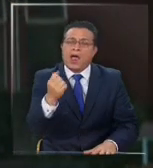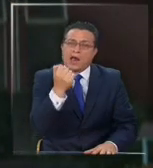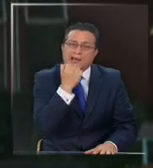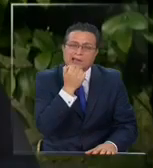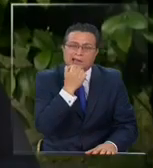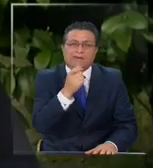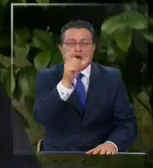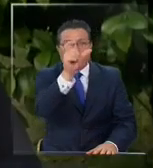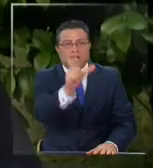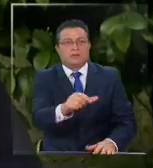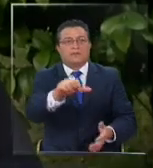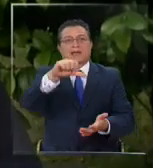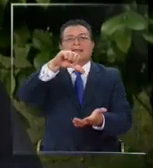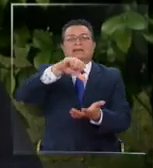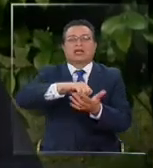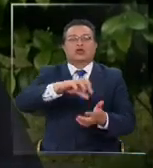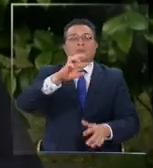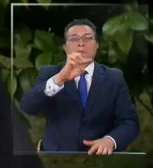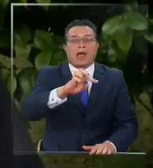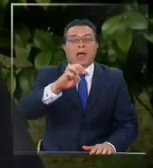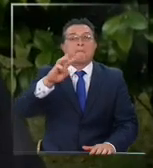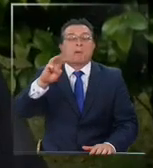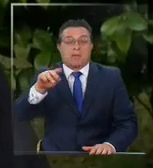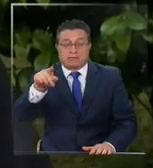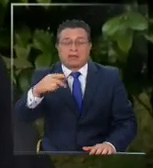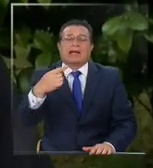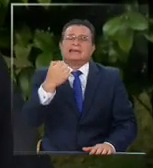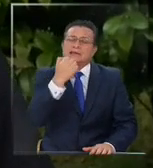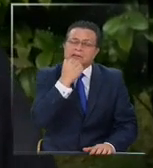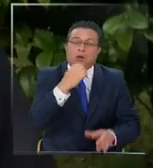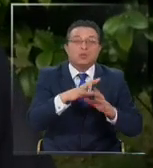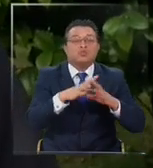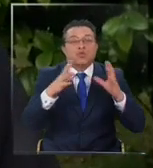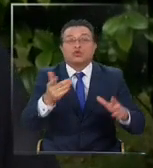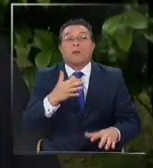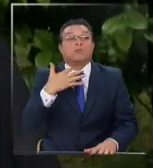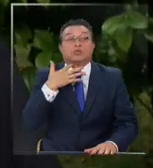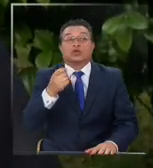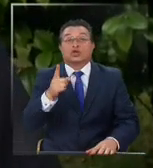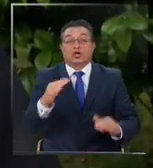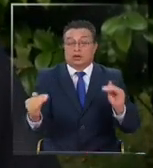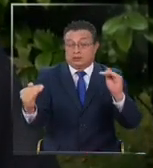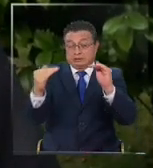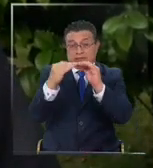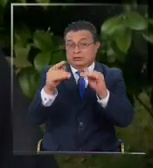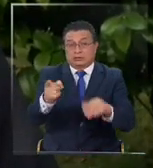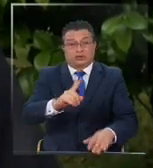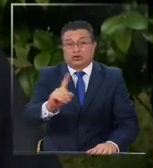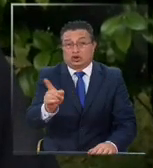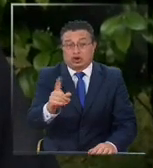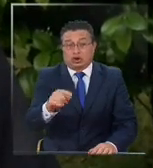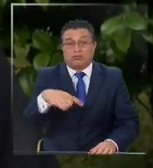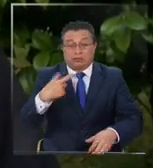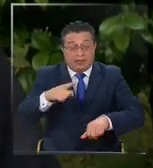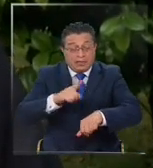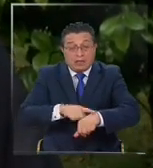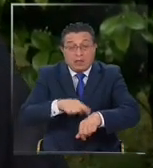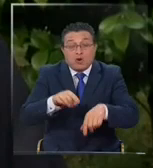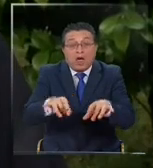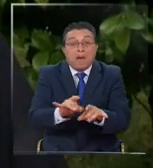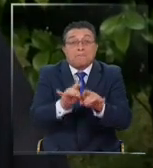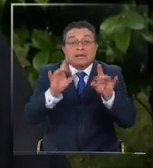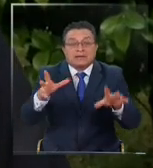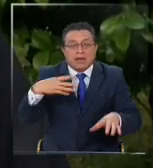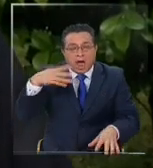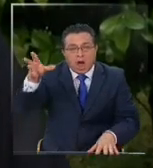la actuación del centro de padres del colegio george héctor porque no se ajusta a estos cánones de tiempos excepcionales de